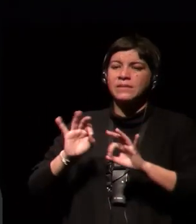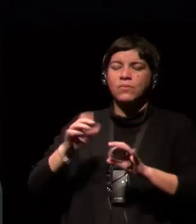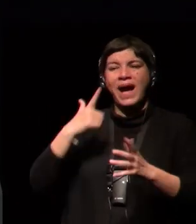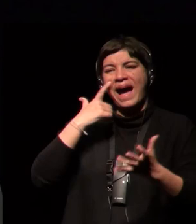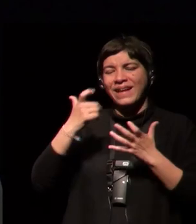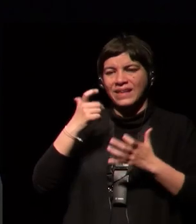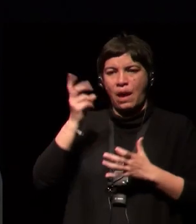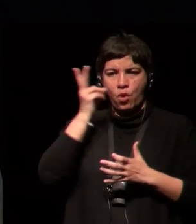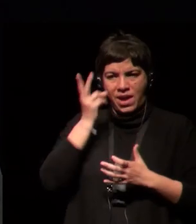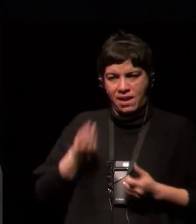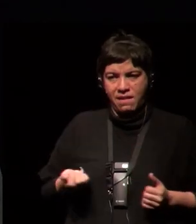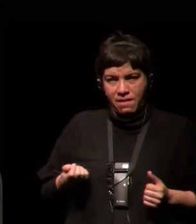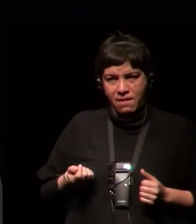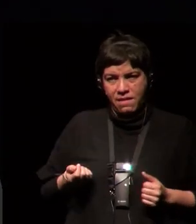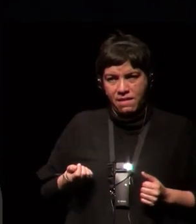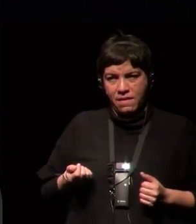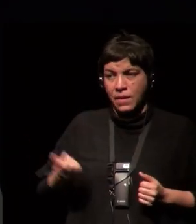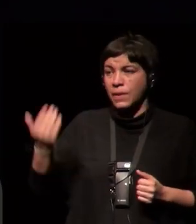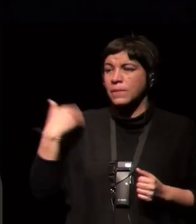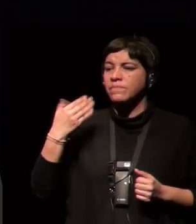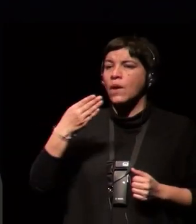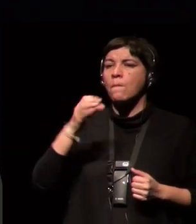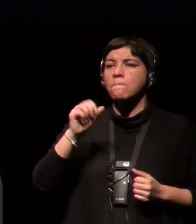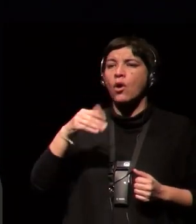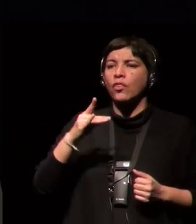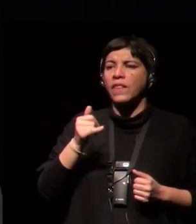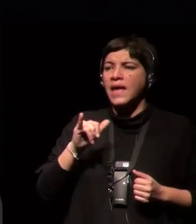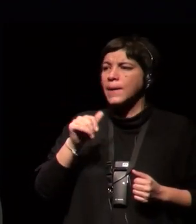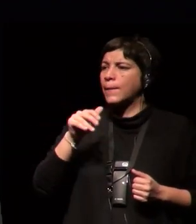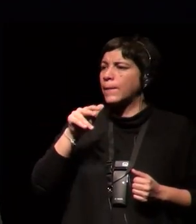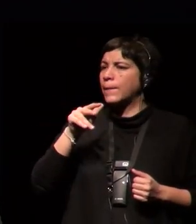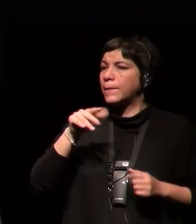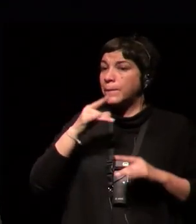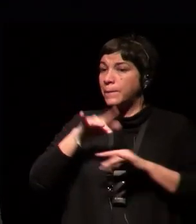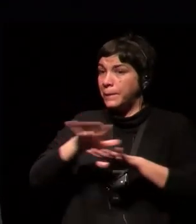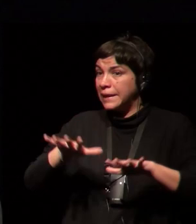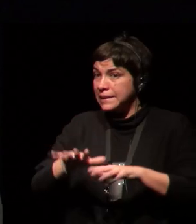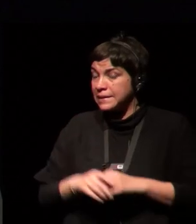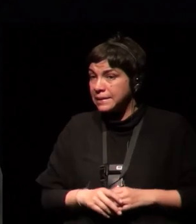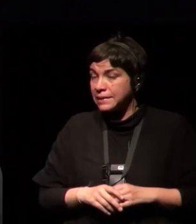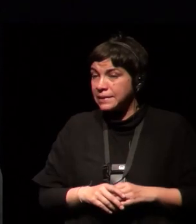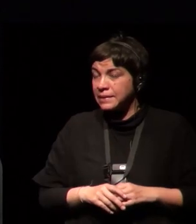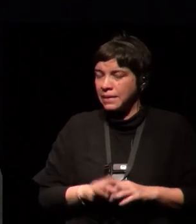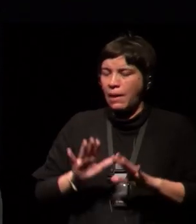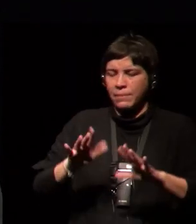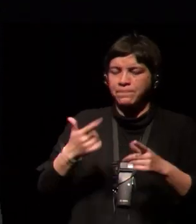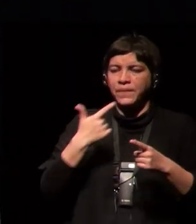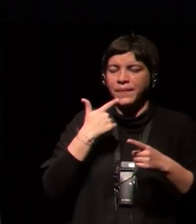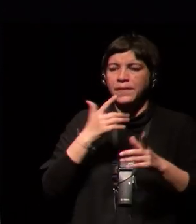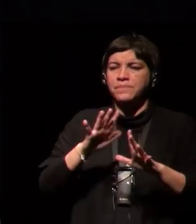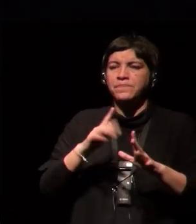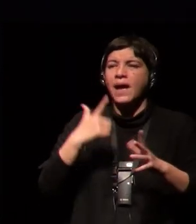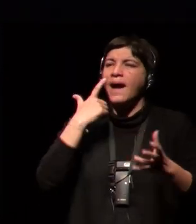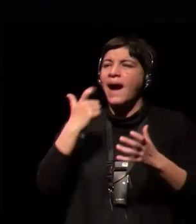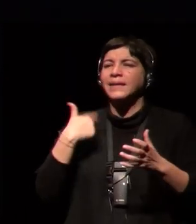Antes era Bondi Beach, o el arte se hace aquí, o antes, cada vez más el arte aborigen en Australia se considera